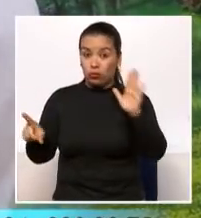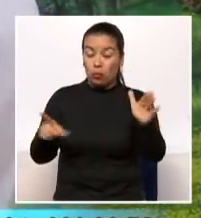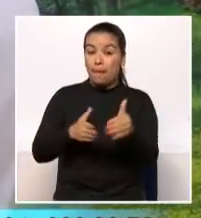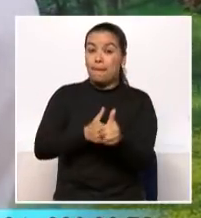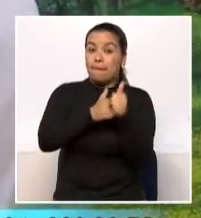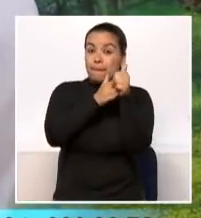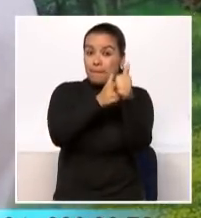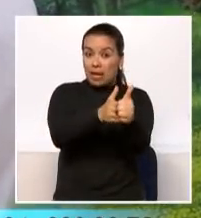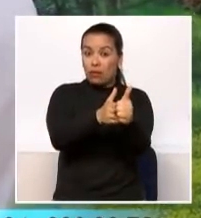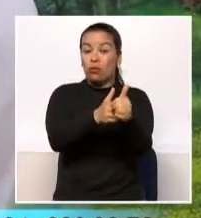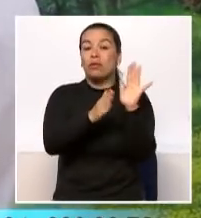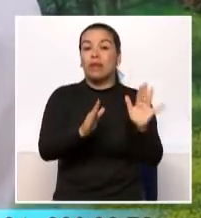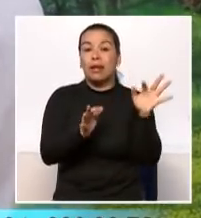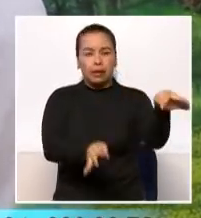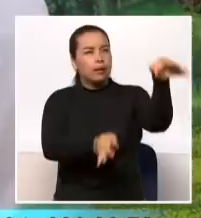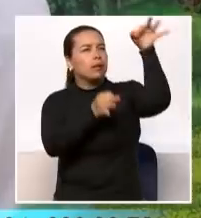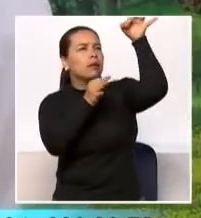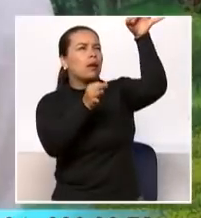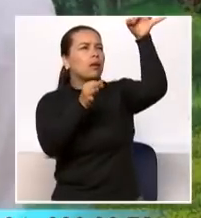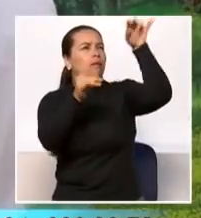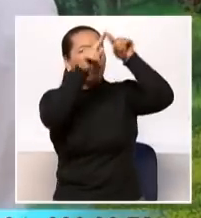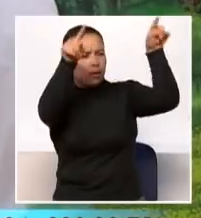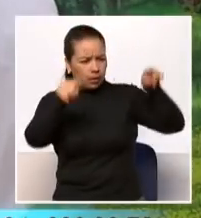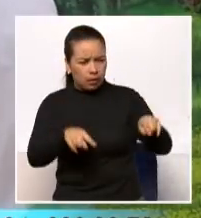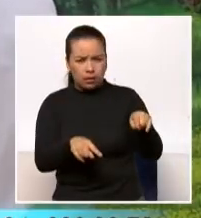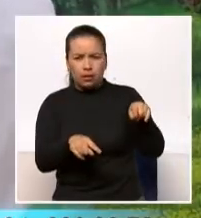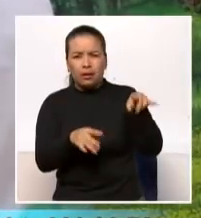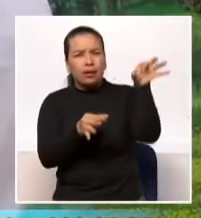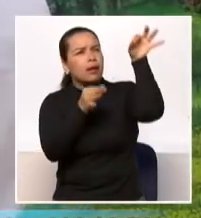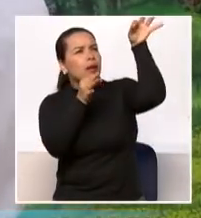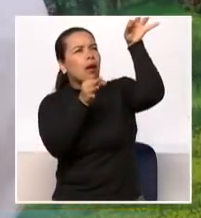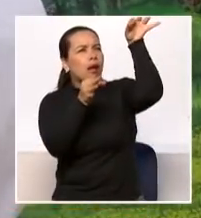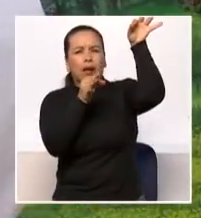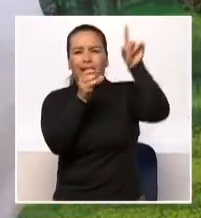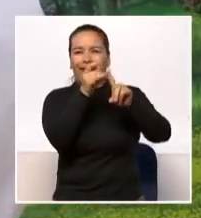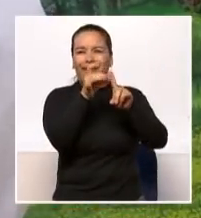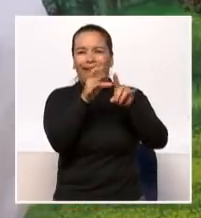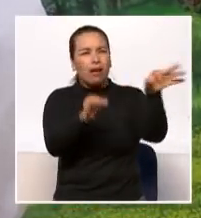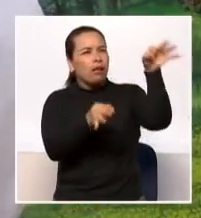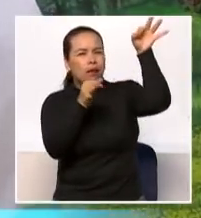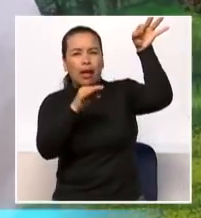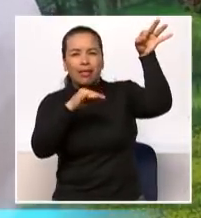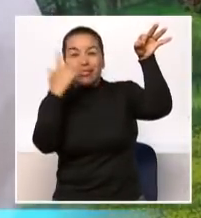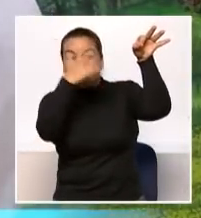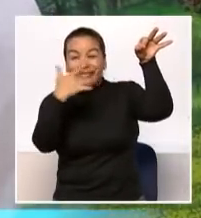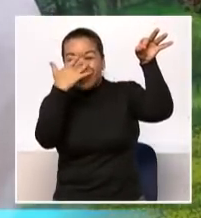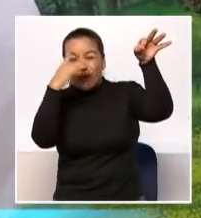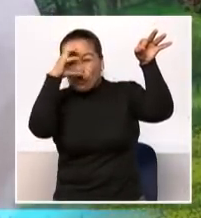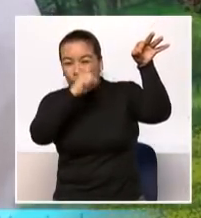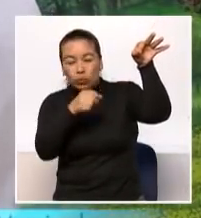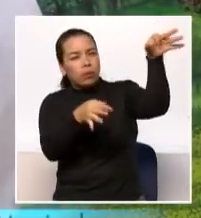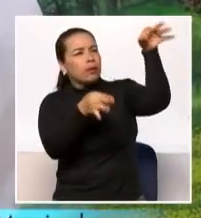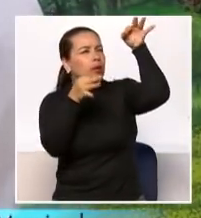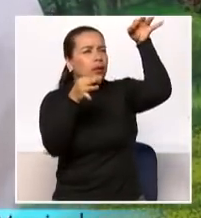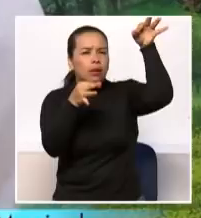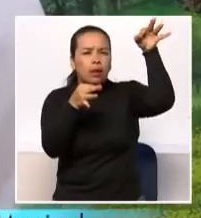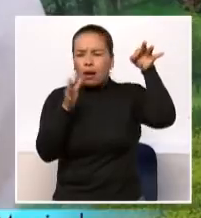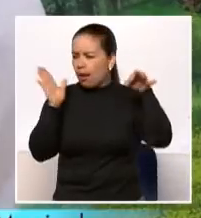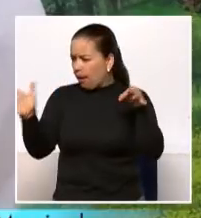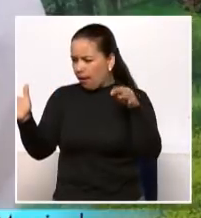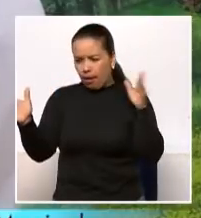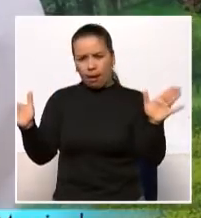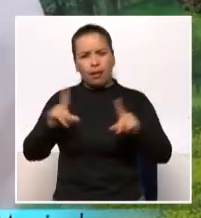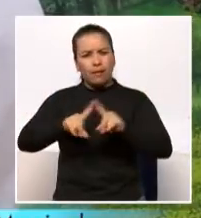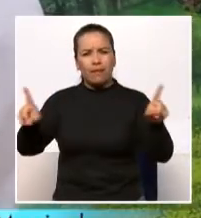las radiografías. ¿Cuál es la diferencia? ¿Qué beneficios puede tener para la salud?